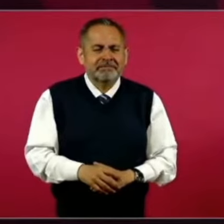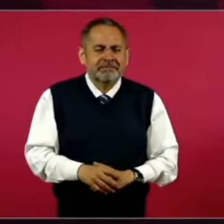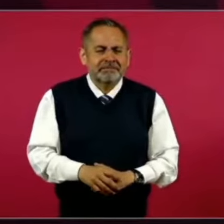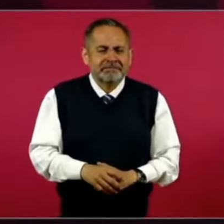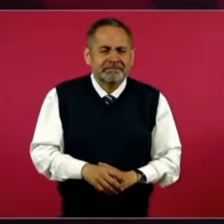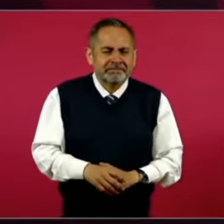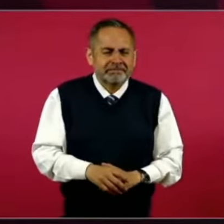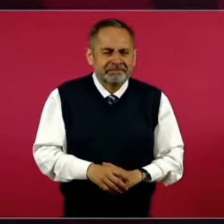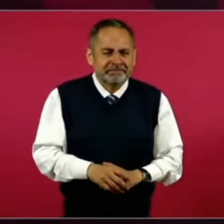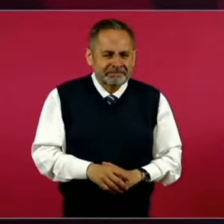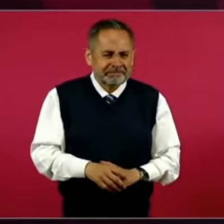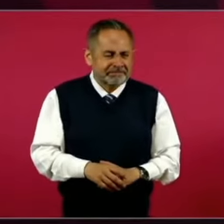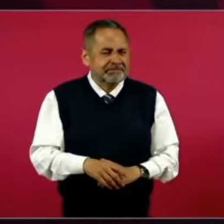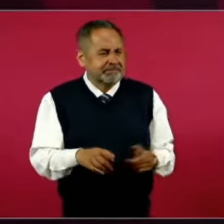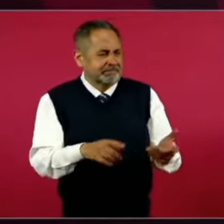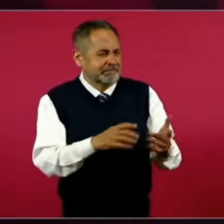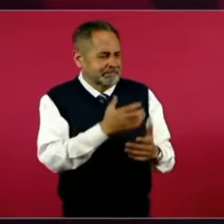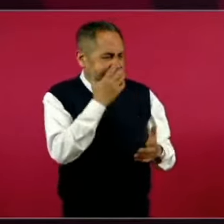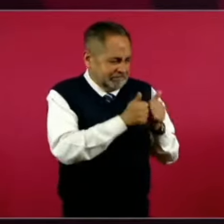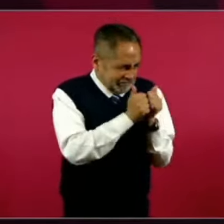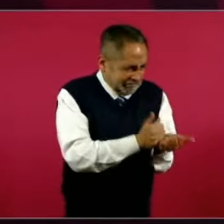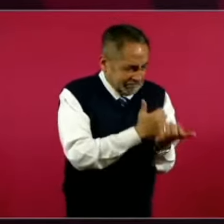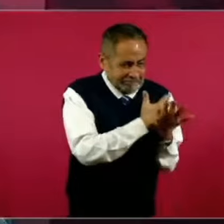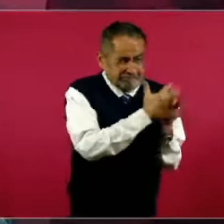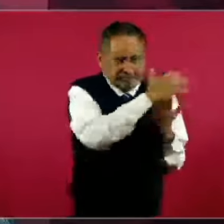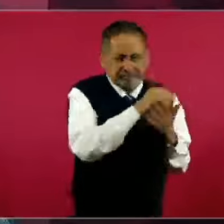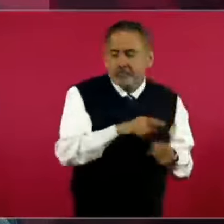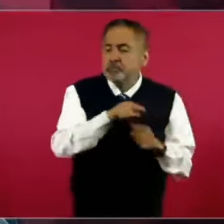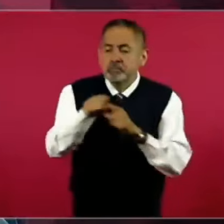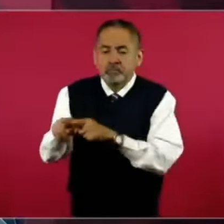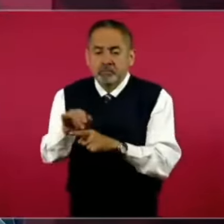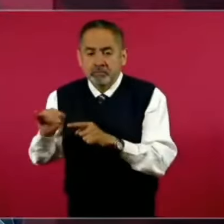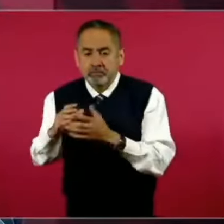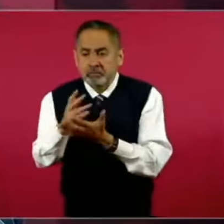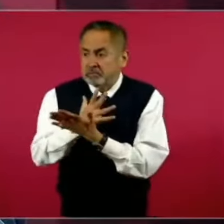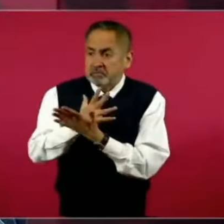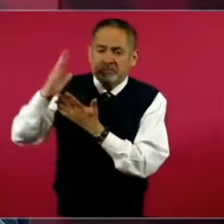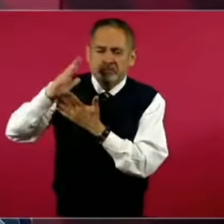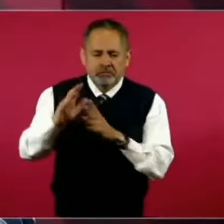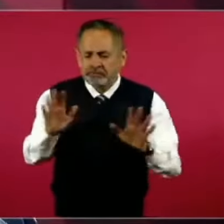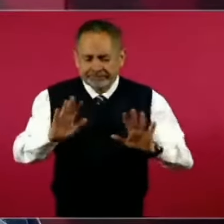supuesta izquierda radical, pero